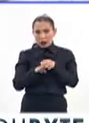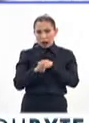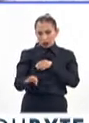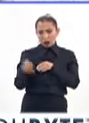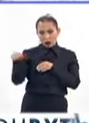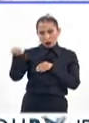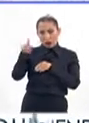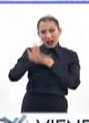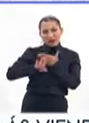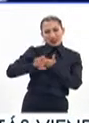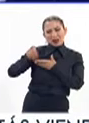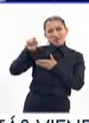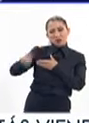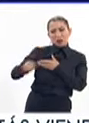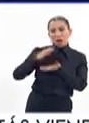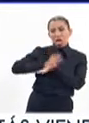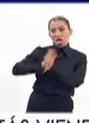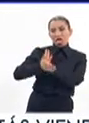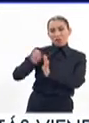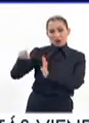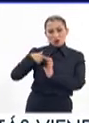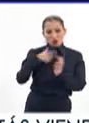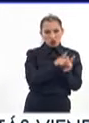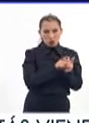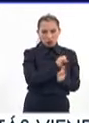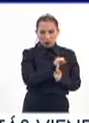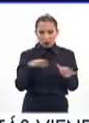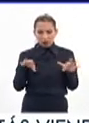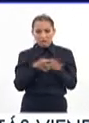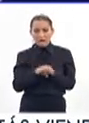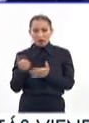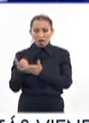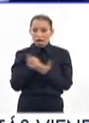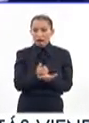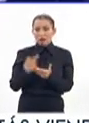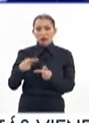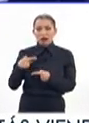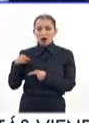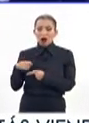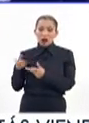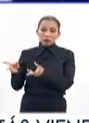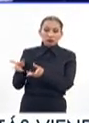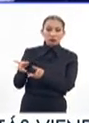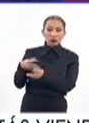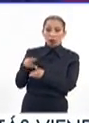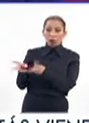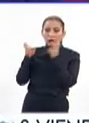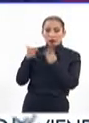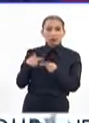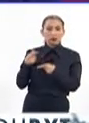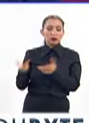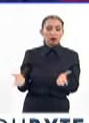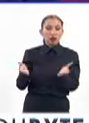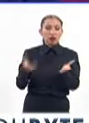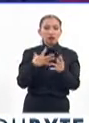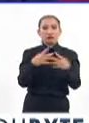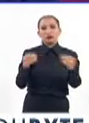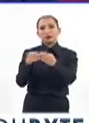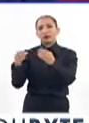Migración para evitar esta complicidad con la delincuencia organizada, donde efectivamente estos vínculos alentaron